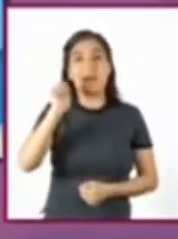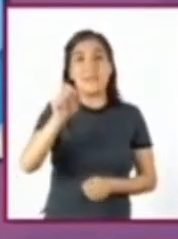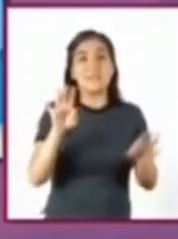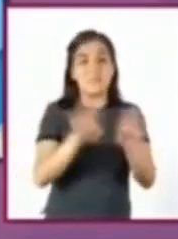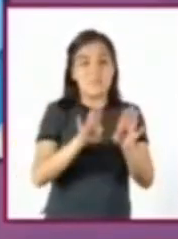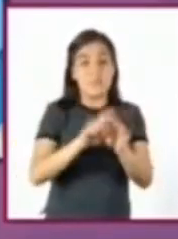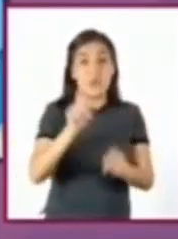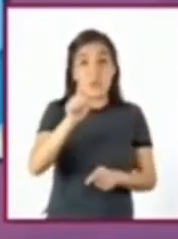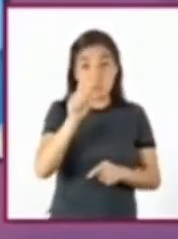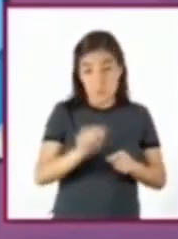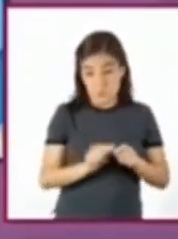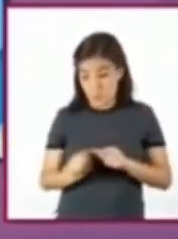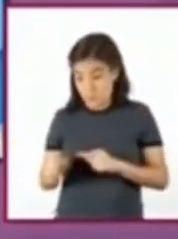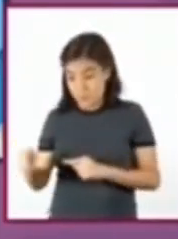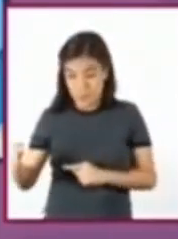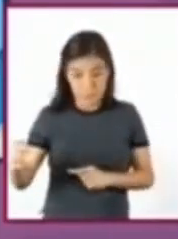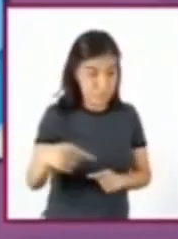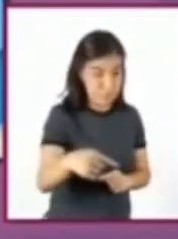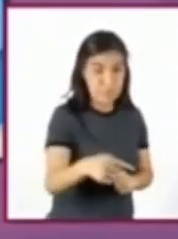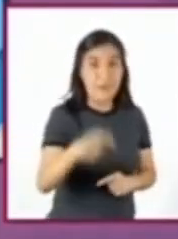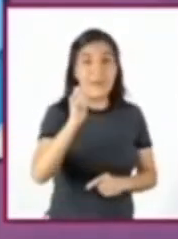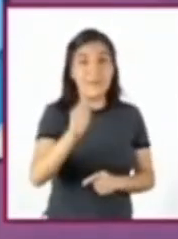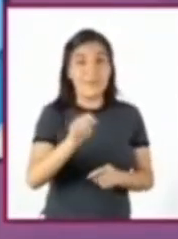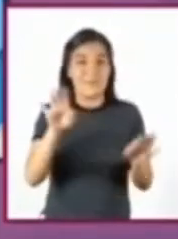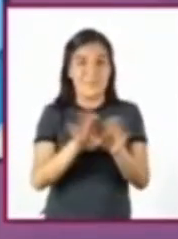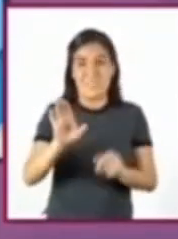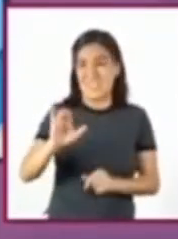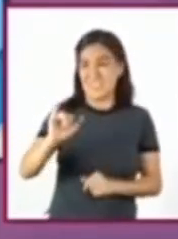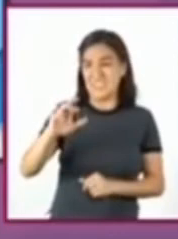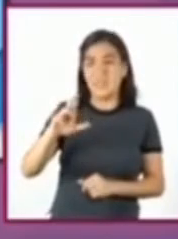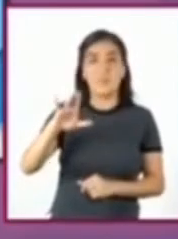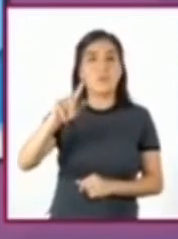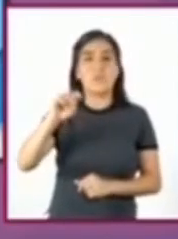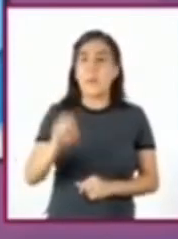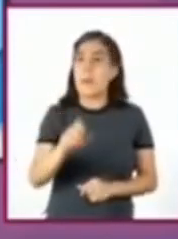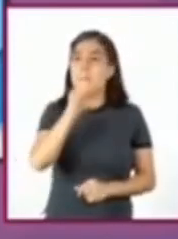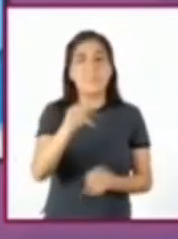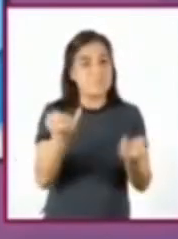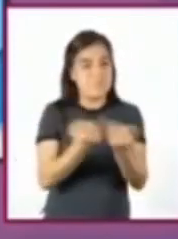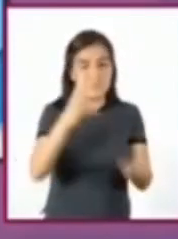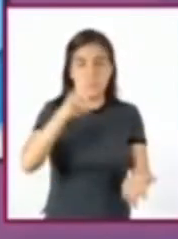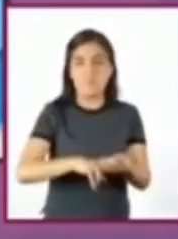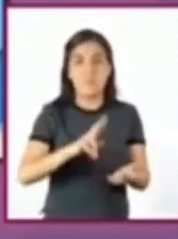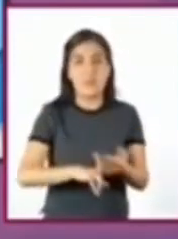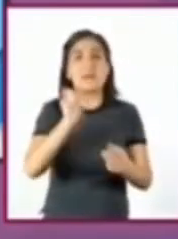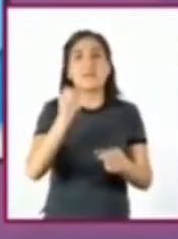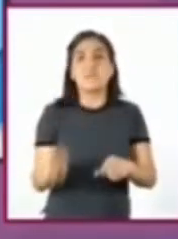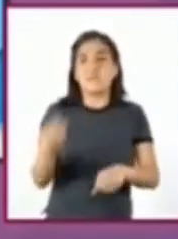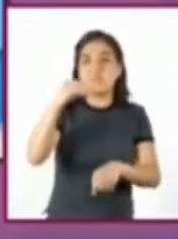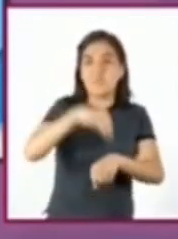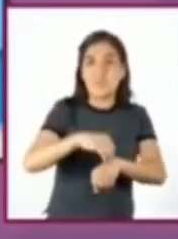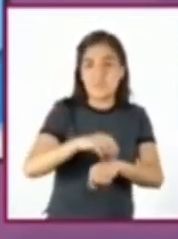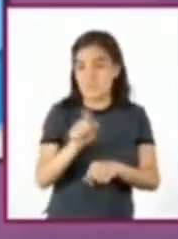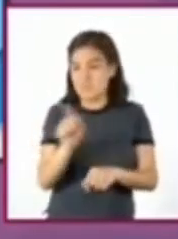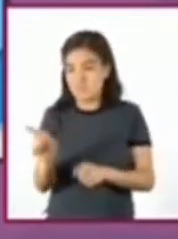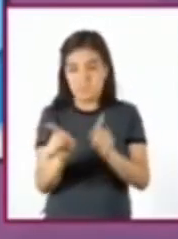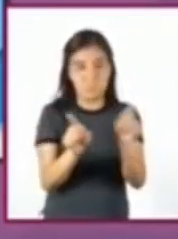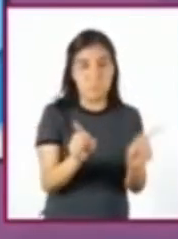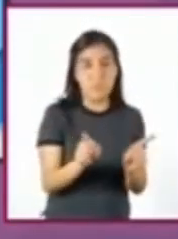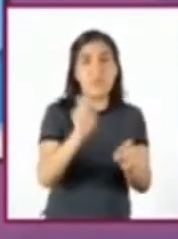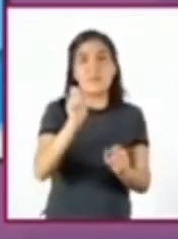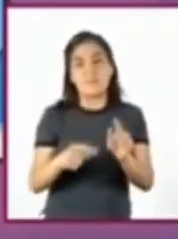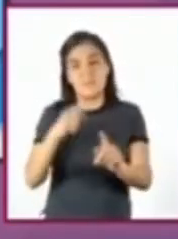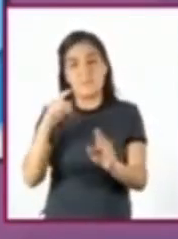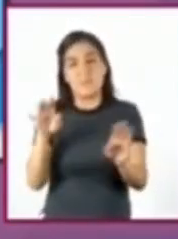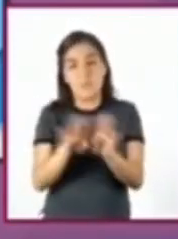que pasa por un conductor en un circuito es directamente proporcional al voltaje aplicado a sus extremos e